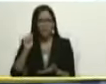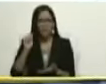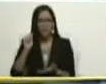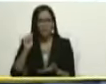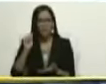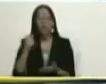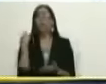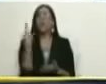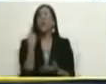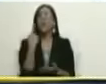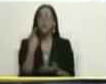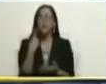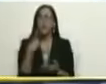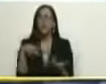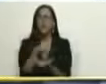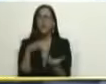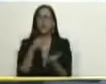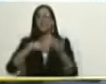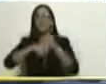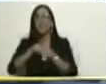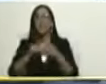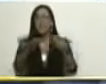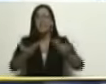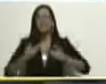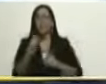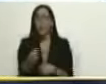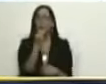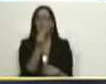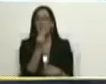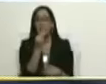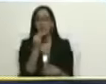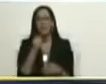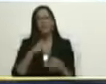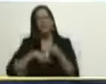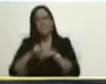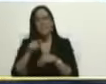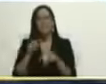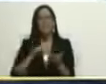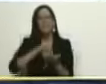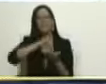con el único delito de ir a recibir comida que lleva Naciones Unidas.